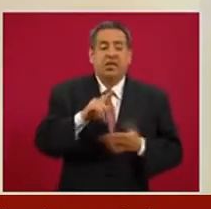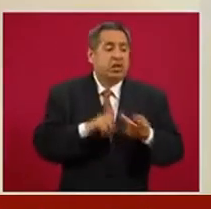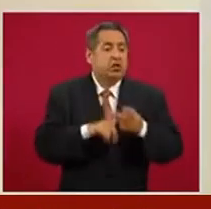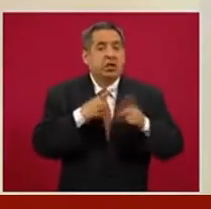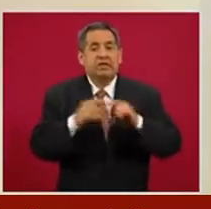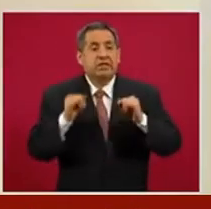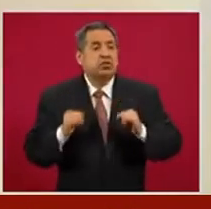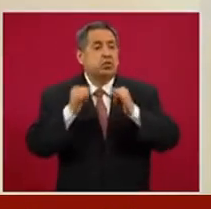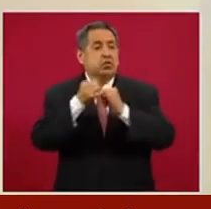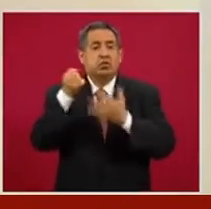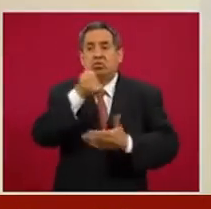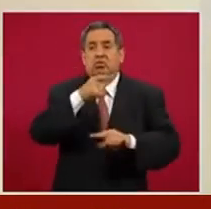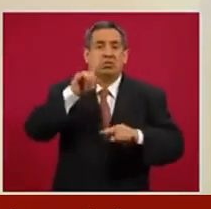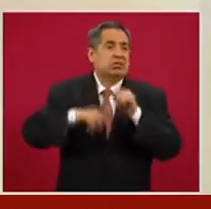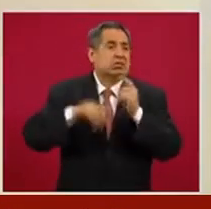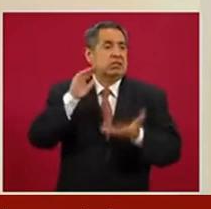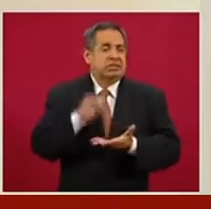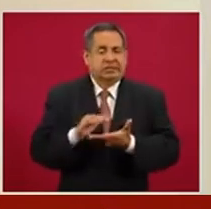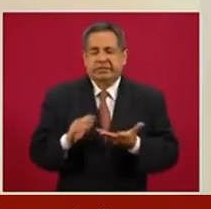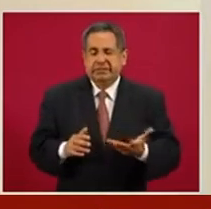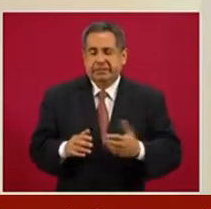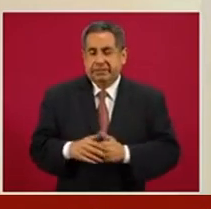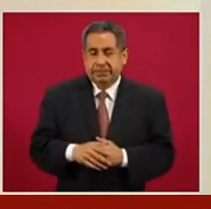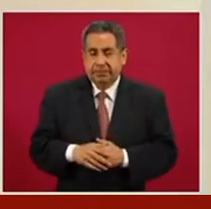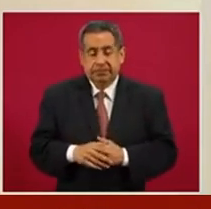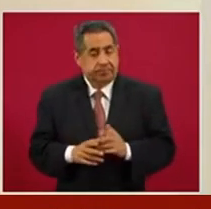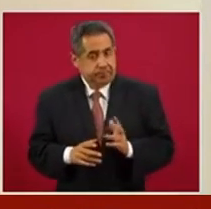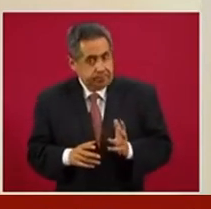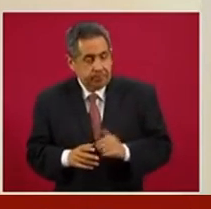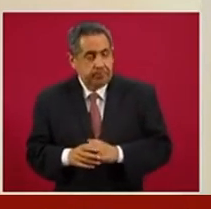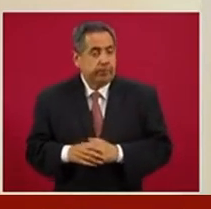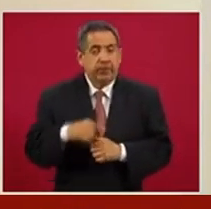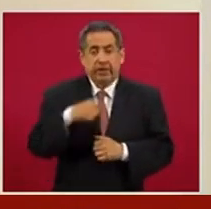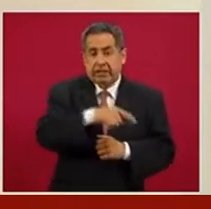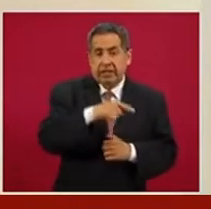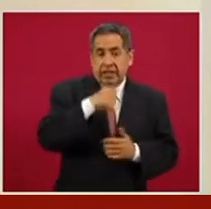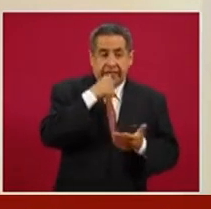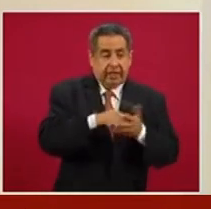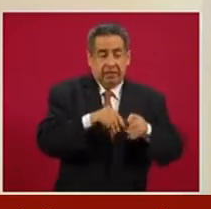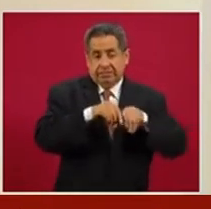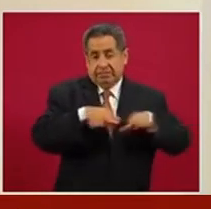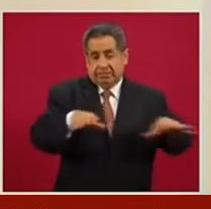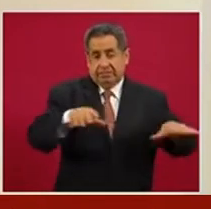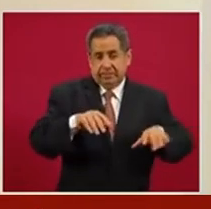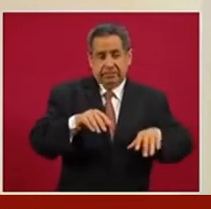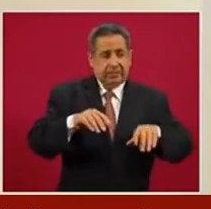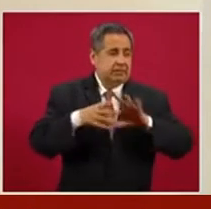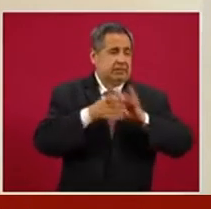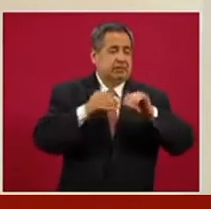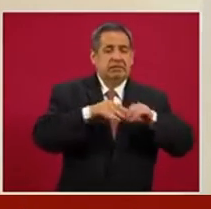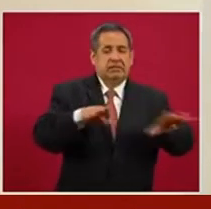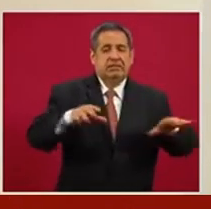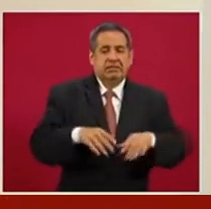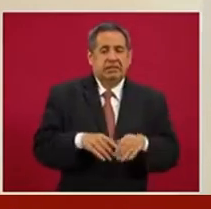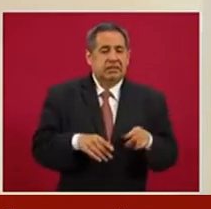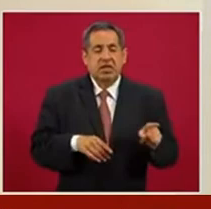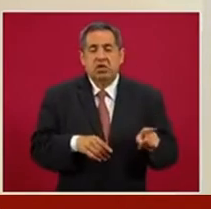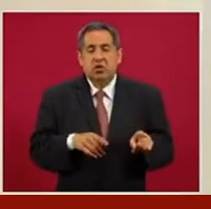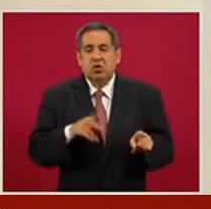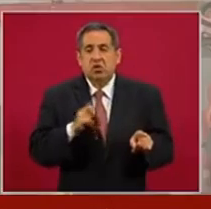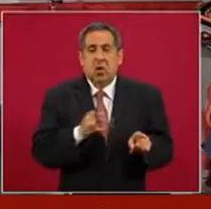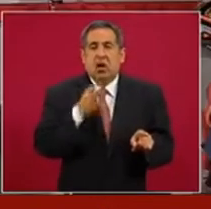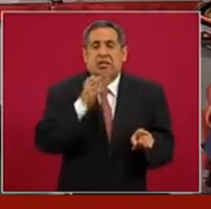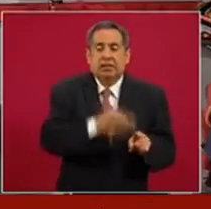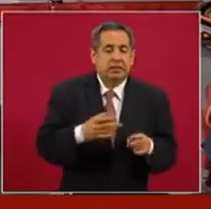culturales, científicas y académicas. La amplia y libre difusión que ha alcanzado el texto de Marras niega de manera contundente